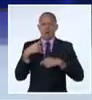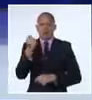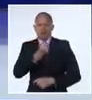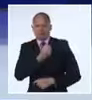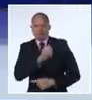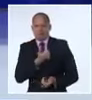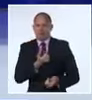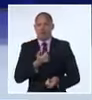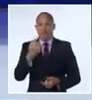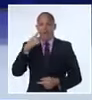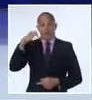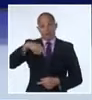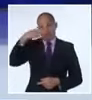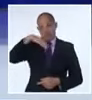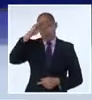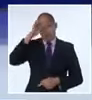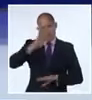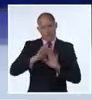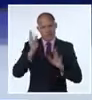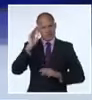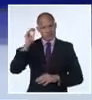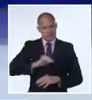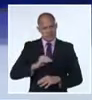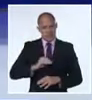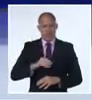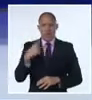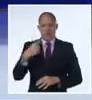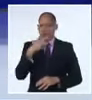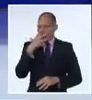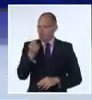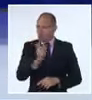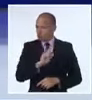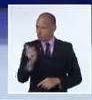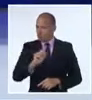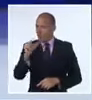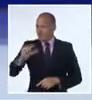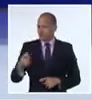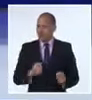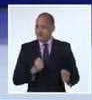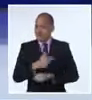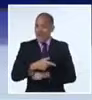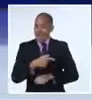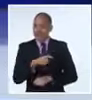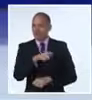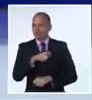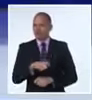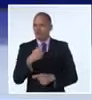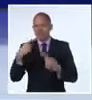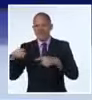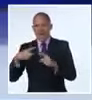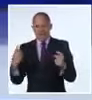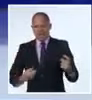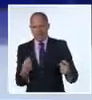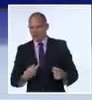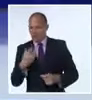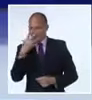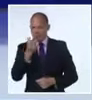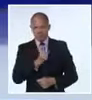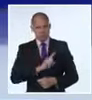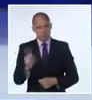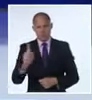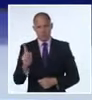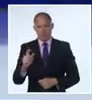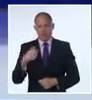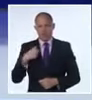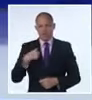firme y Clara posición histórica en contra del mercenarismo y desempeña un papel activo en las Naciones Unidas en repudio de esa